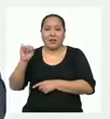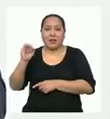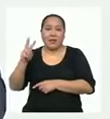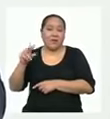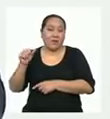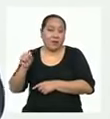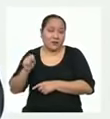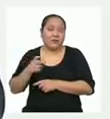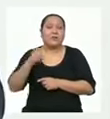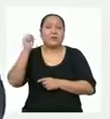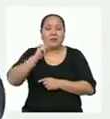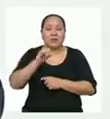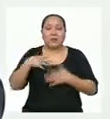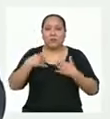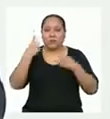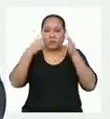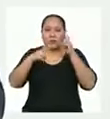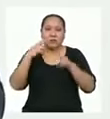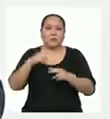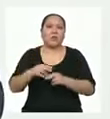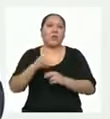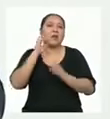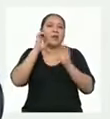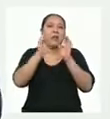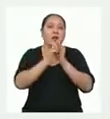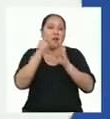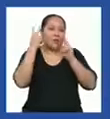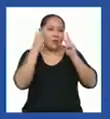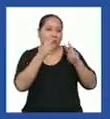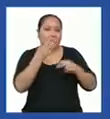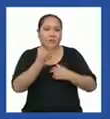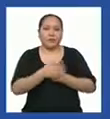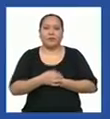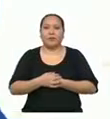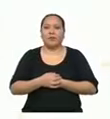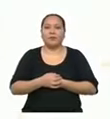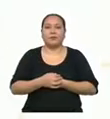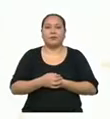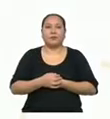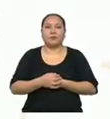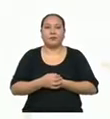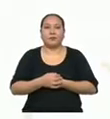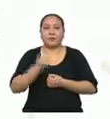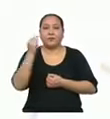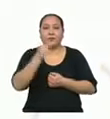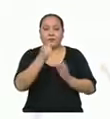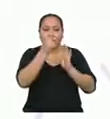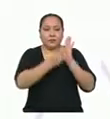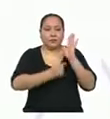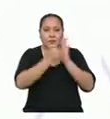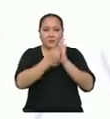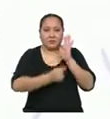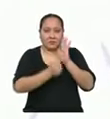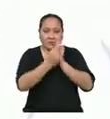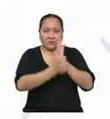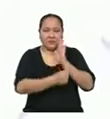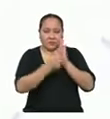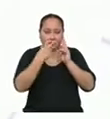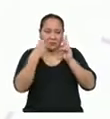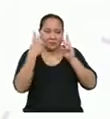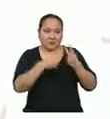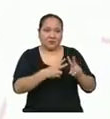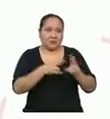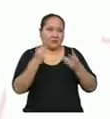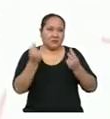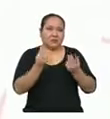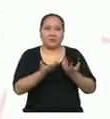Pero primero calculemos la moda en el ejemplo que venimos trabajando. Con este gráfico creo que se puede calcular a simple